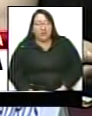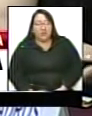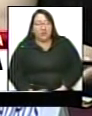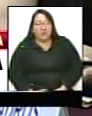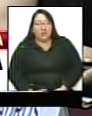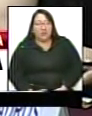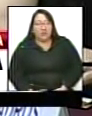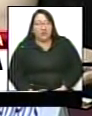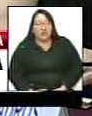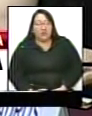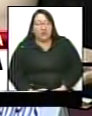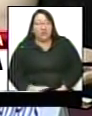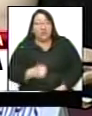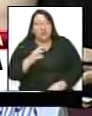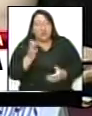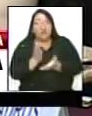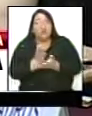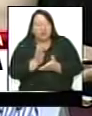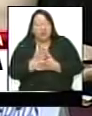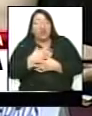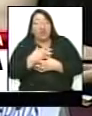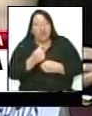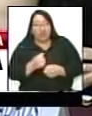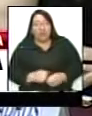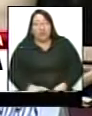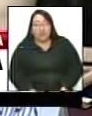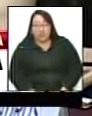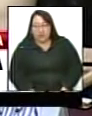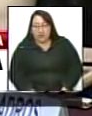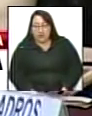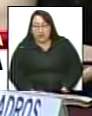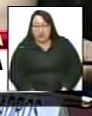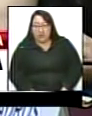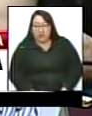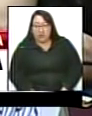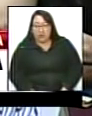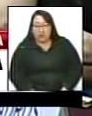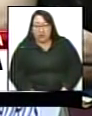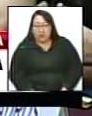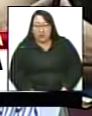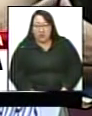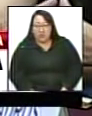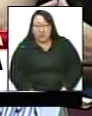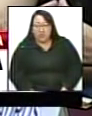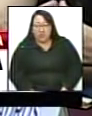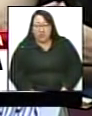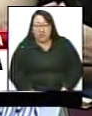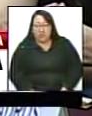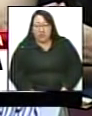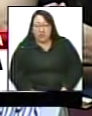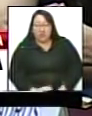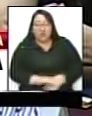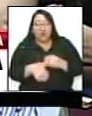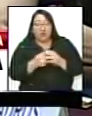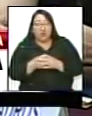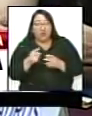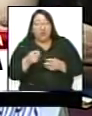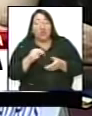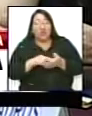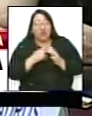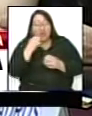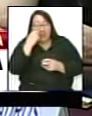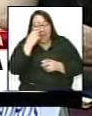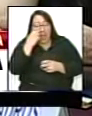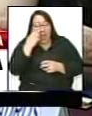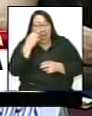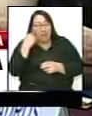Y se ha dicho bien, en la escuela, en salud, todos los programas del Estado estamos mirando con ese enfoque, porque creo